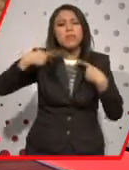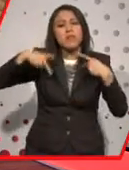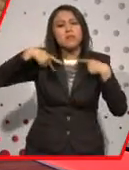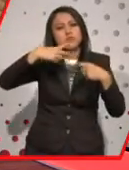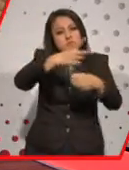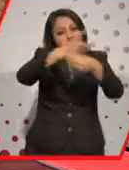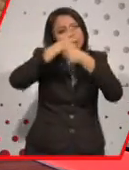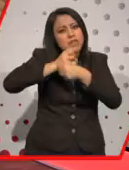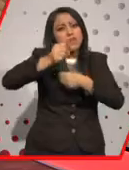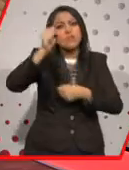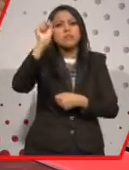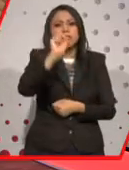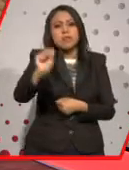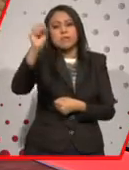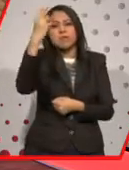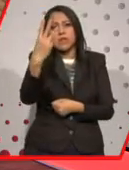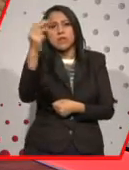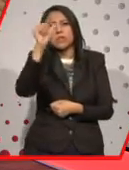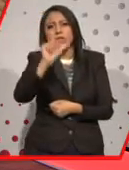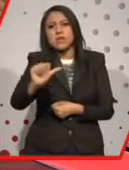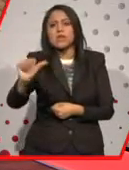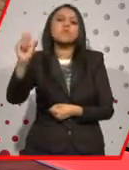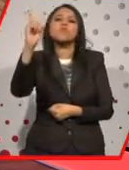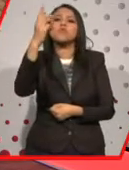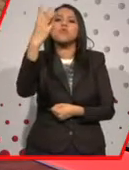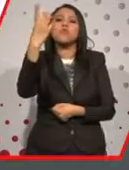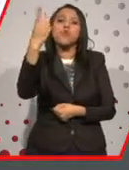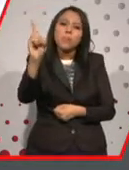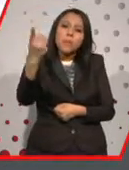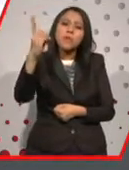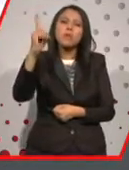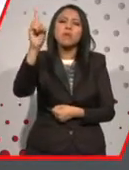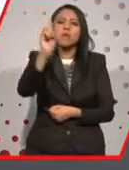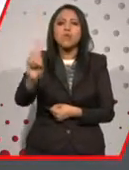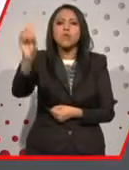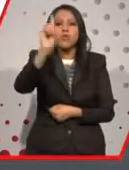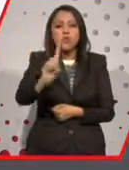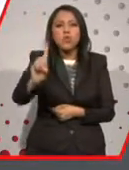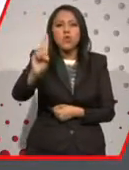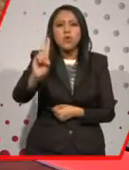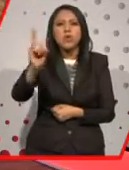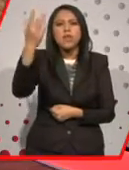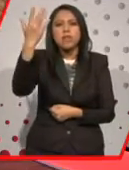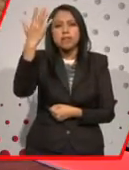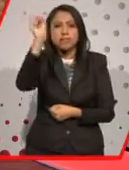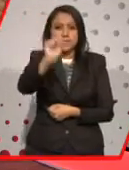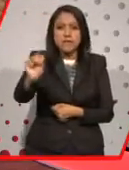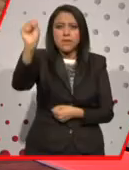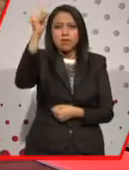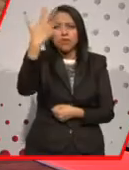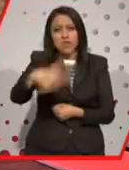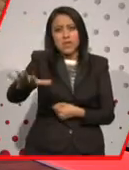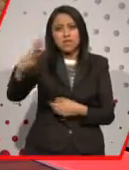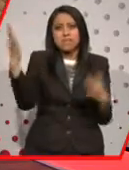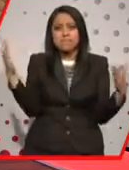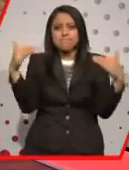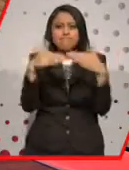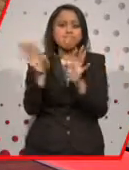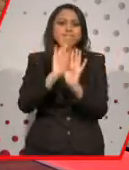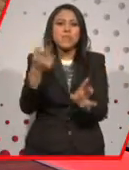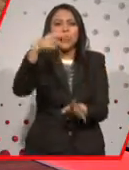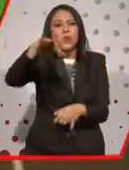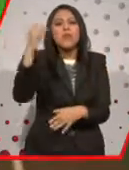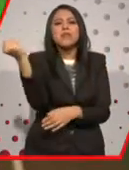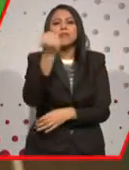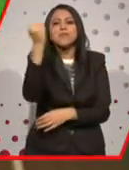¿no? Sábado 3 de diciembre, domingo 4 de diciembre, jueves 8 de diciembre, viernes 9 de diciembre y sábado 10 de diciembre se cierra. Pues mucho éxito, Jorge. No,